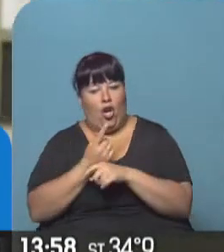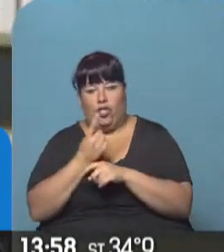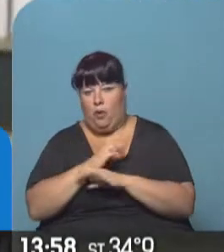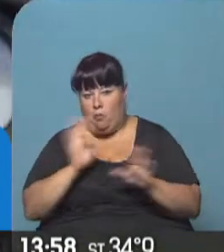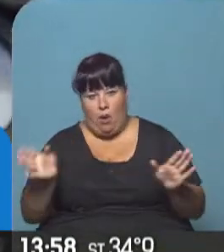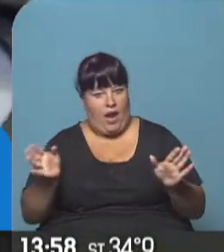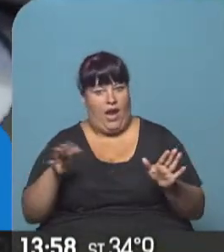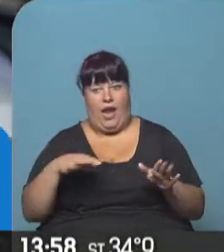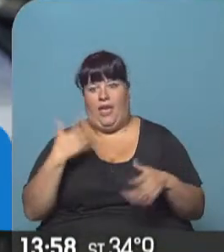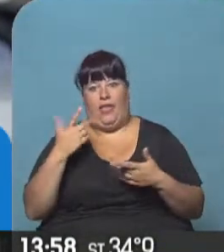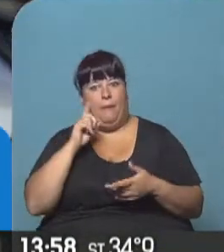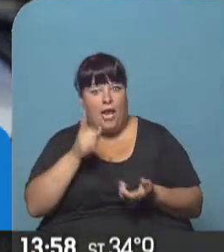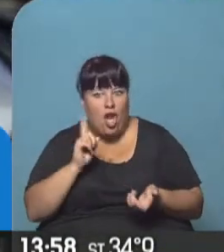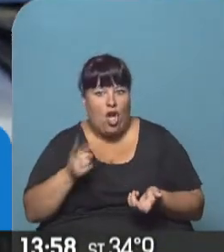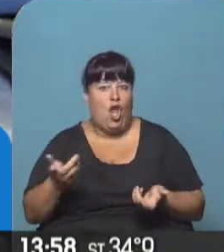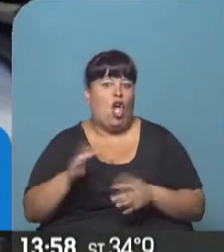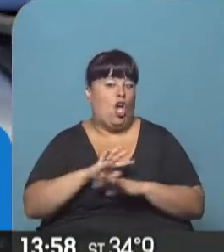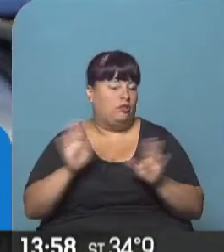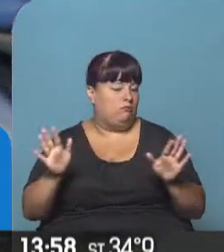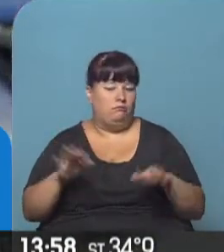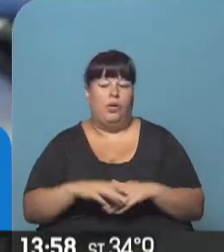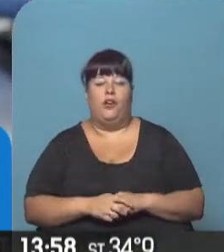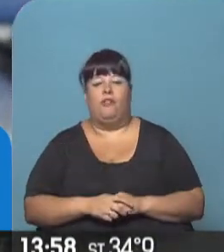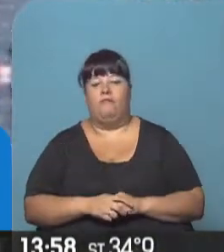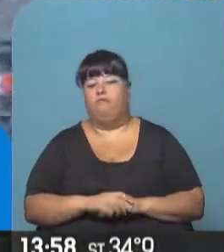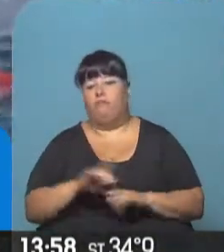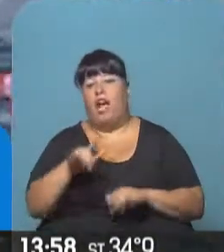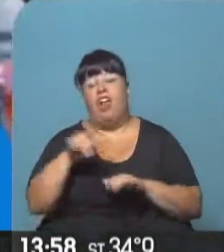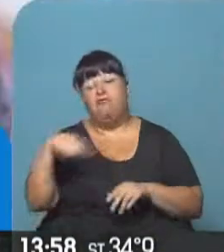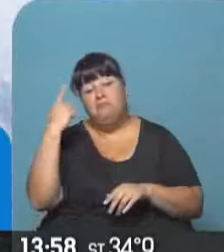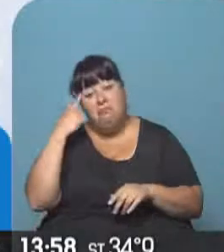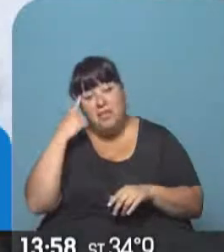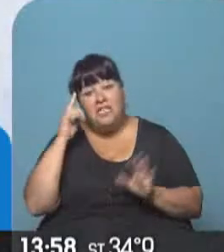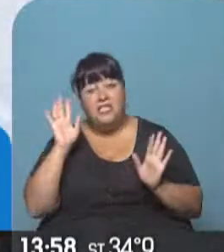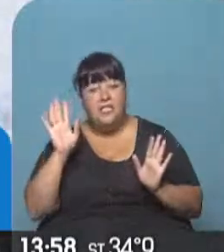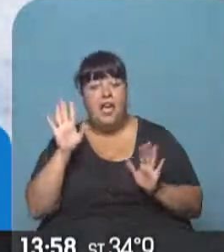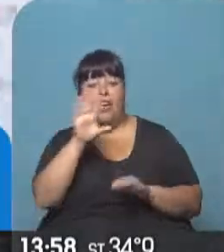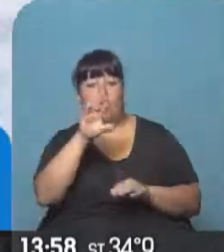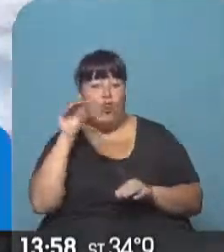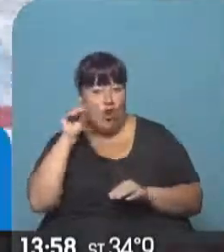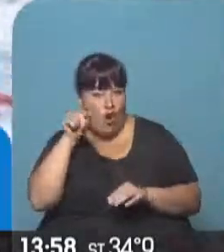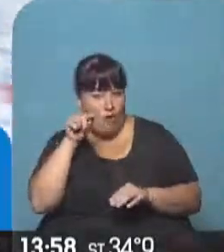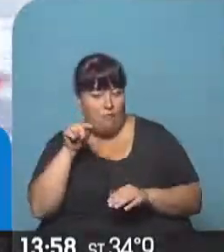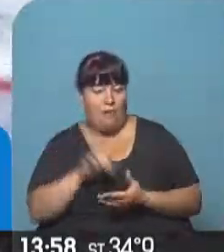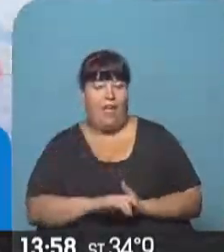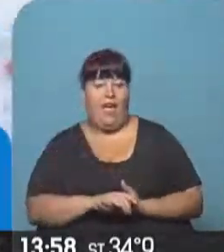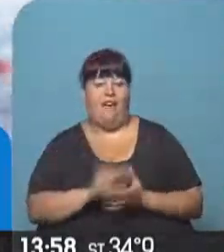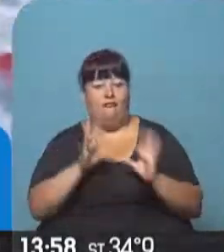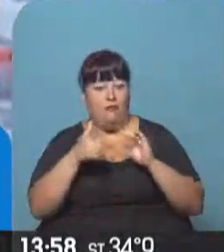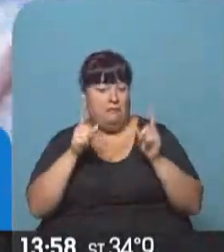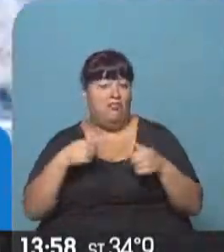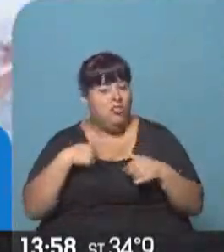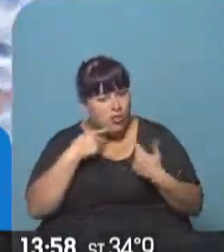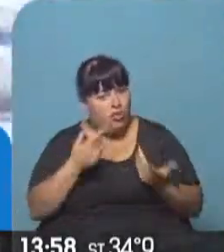podía y de que era un riesgo y bueno, entonces a los chicos les pareció por ahí tomar ese aspecto también y yo